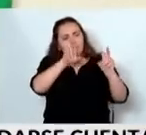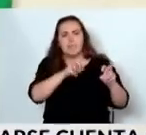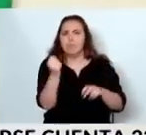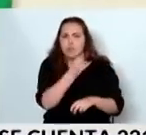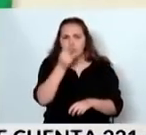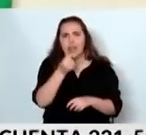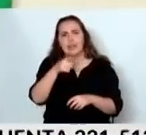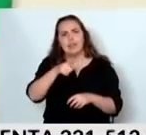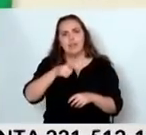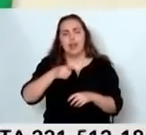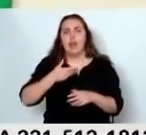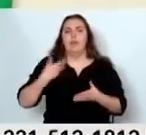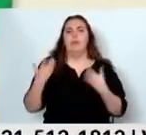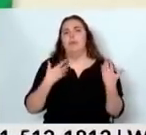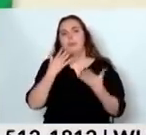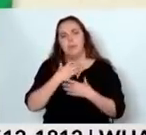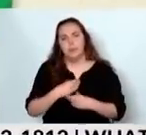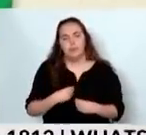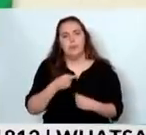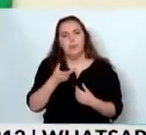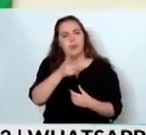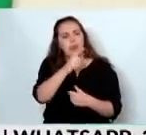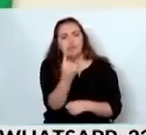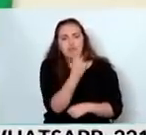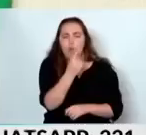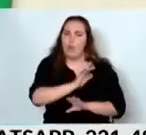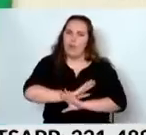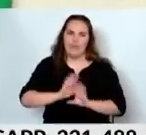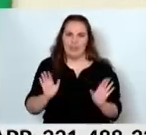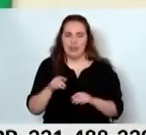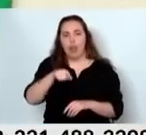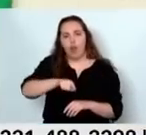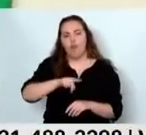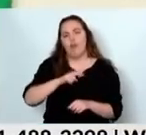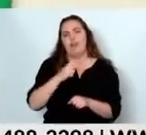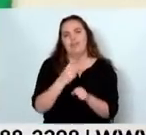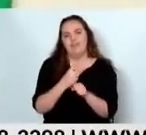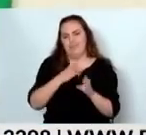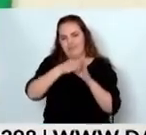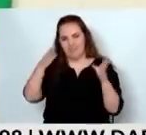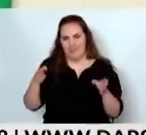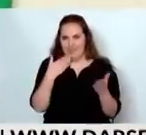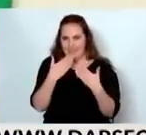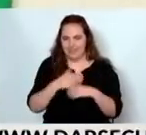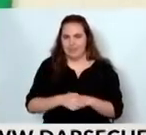y invitarte a que no te sientas más solo, que no te sientas más sola. Vamos a la segunda parte de la charla que compartí con